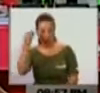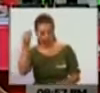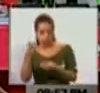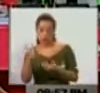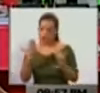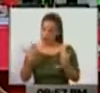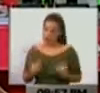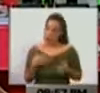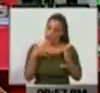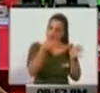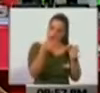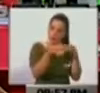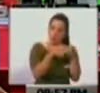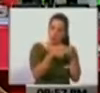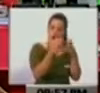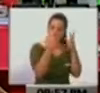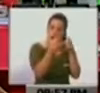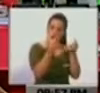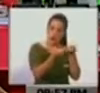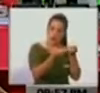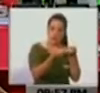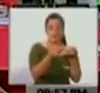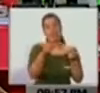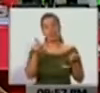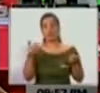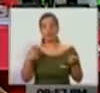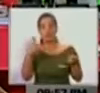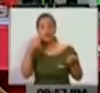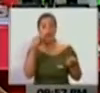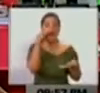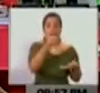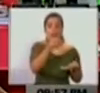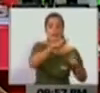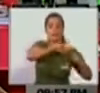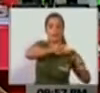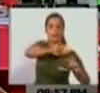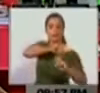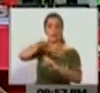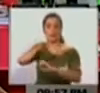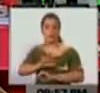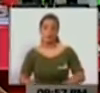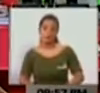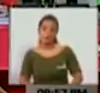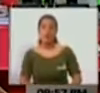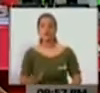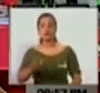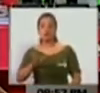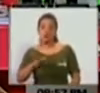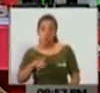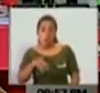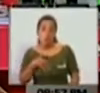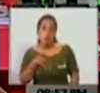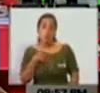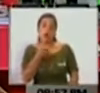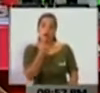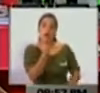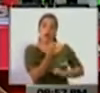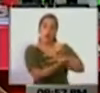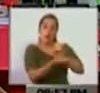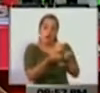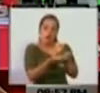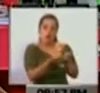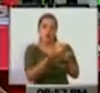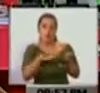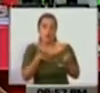la Comisión de Contraloría y usted está siendo investigado allá. Todo eso lo podemos arreglar a un precio módico. Yo